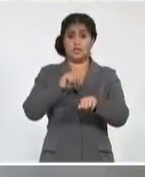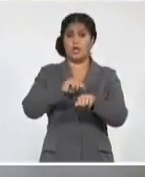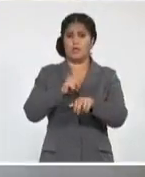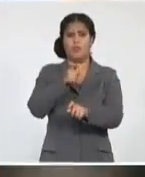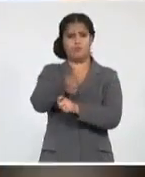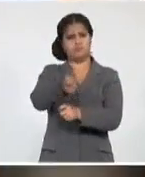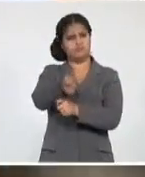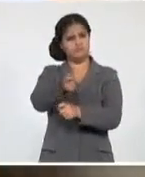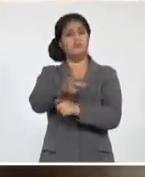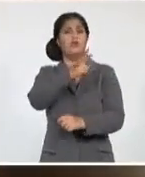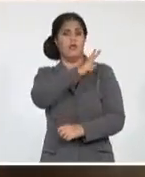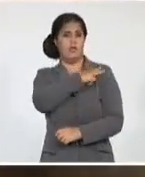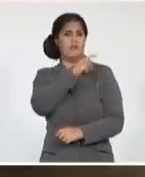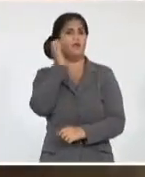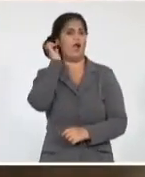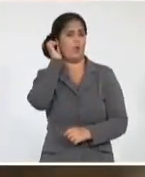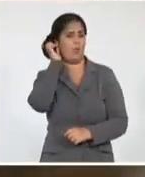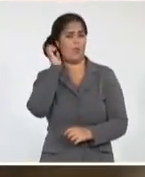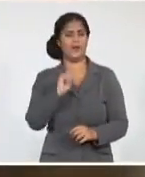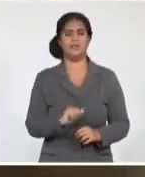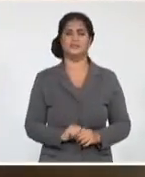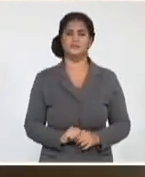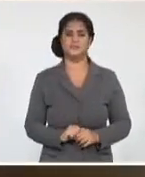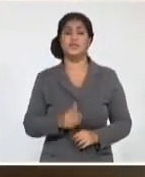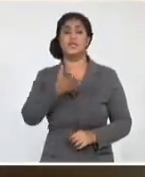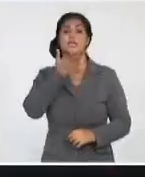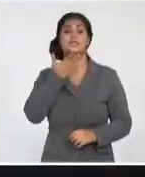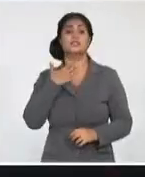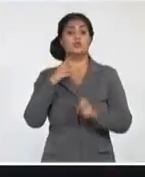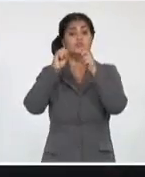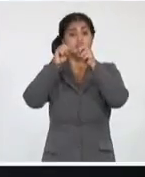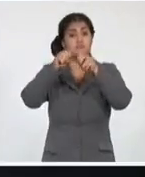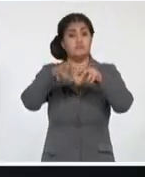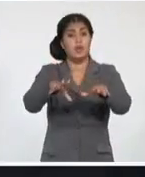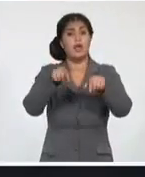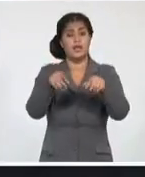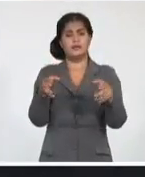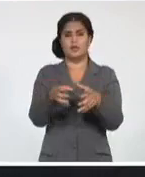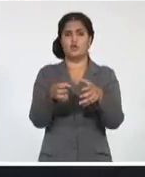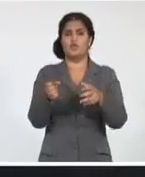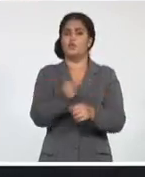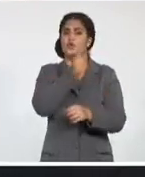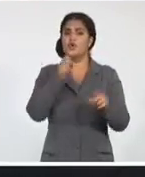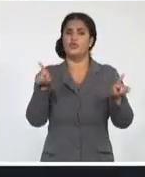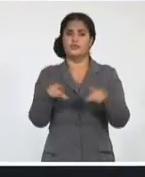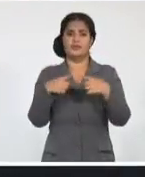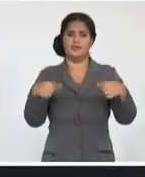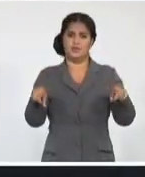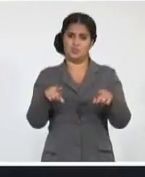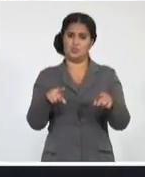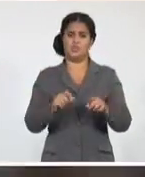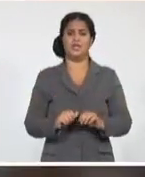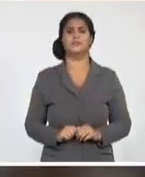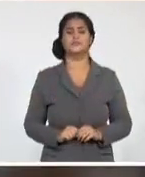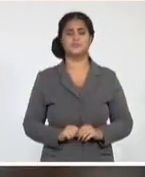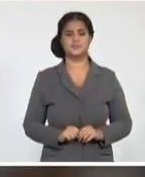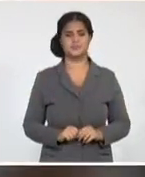rescatado y sea obra en difundir la trayectoria de tan emblemática agrupación a través de redes sociales